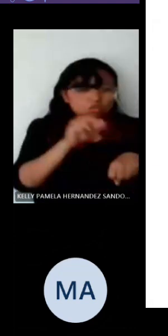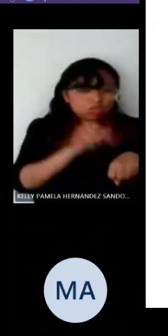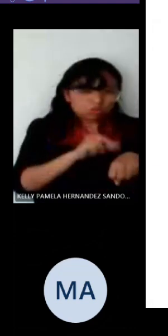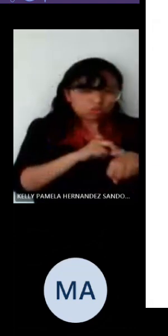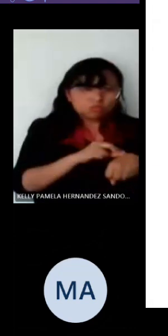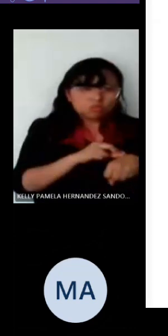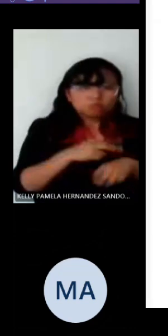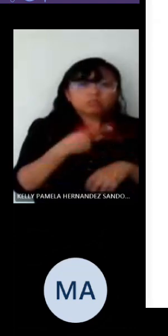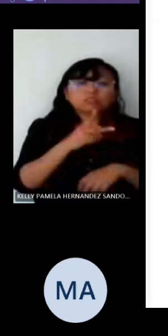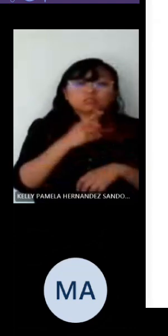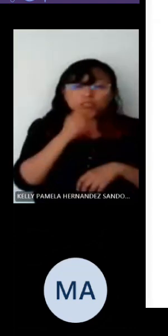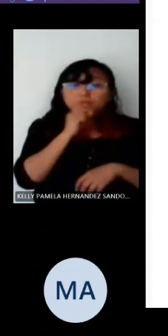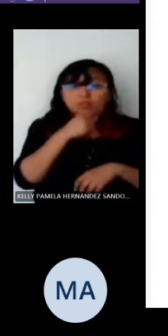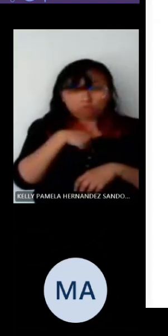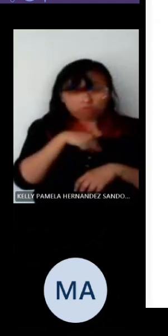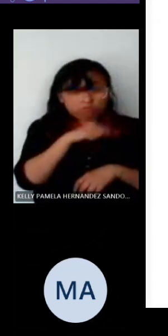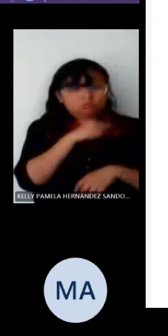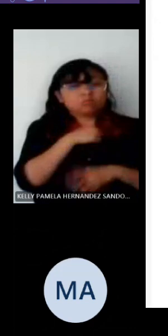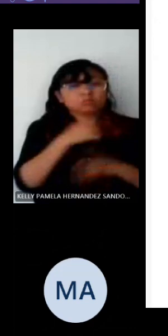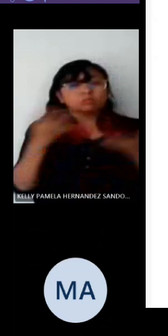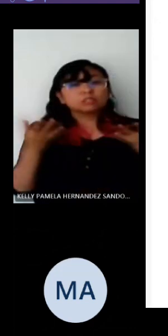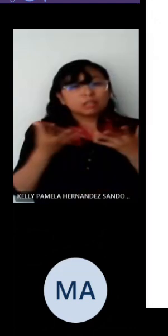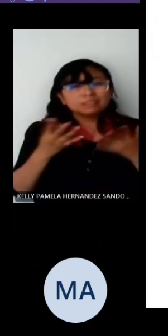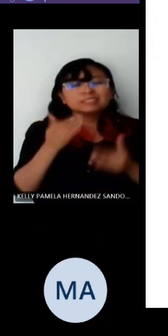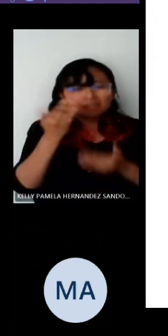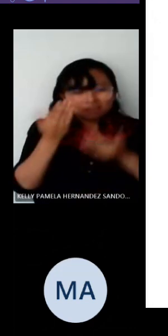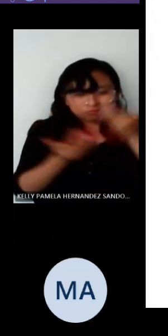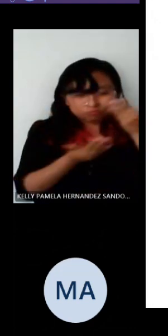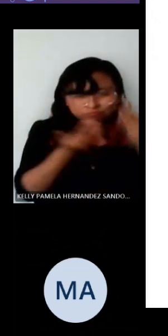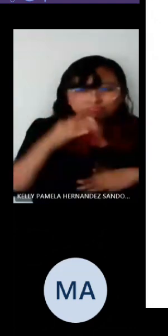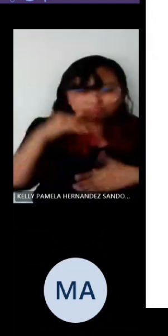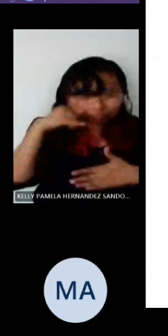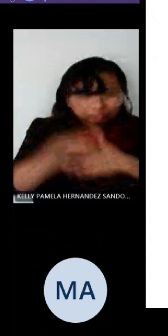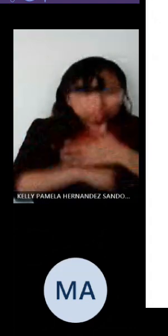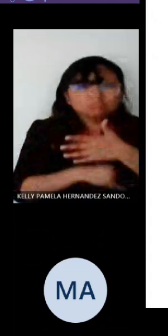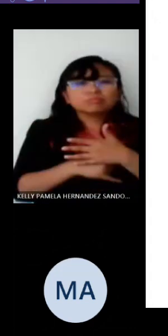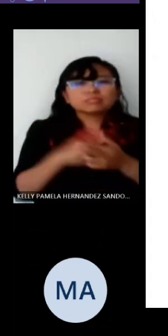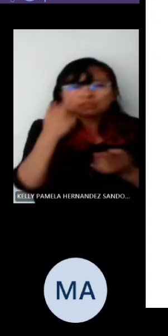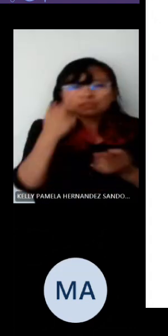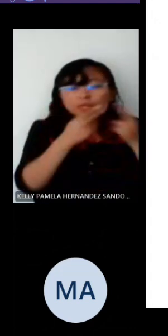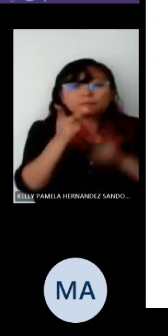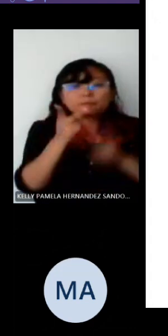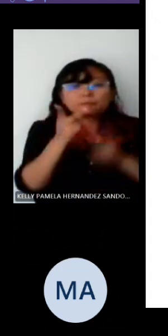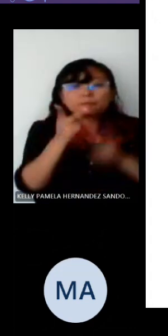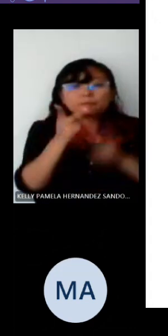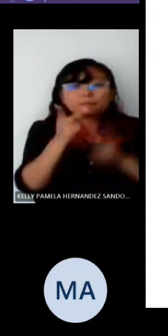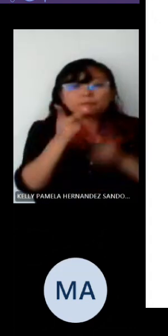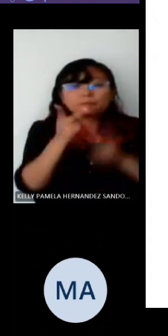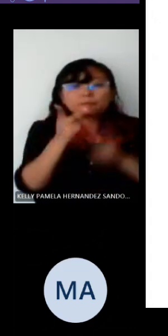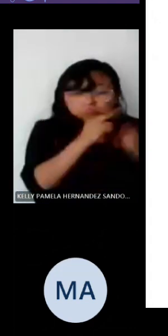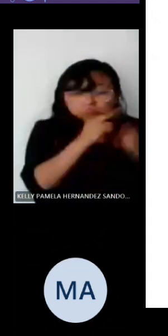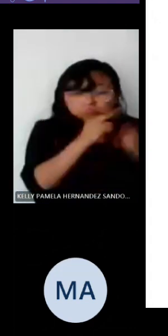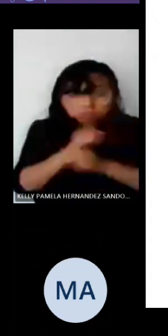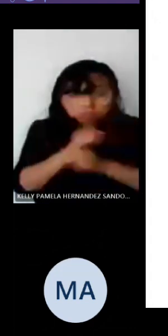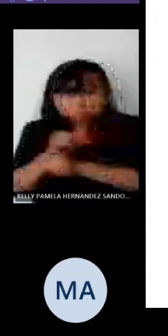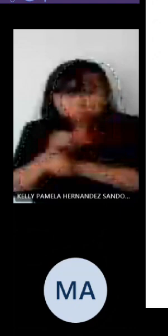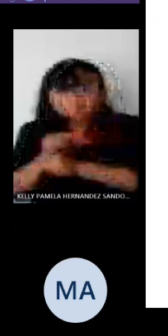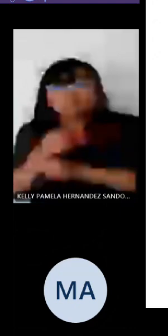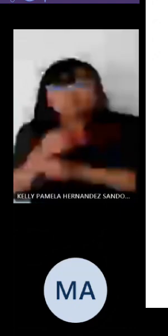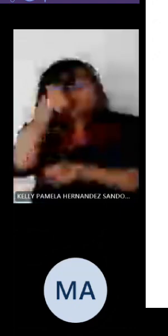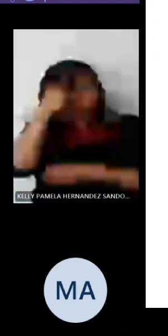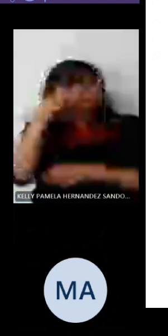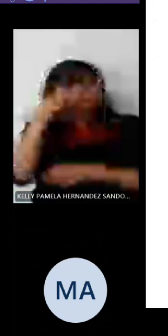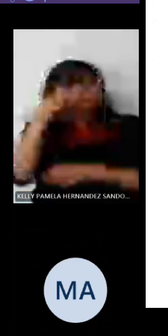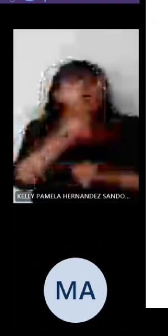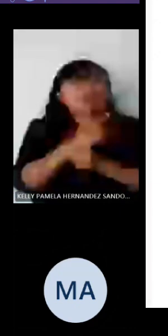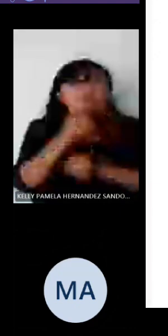que tengamos que hacer estudios en cascada, es decir, analizar a los papás para poder saber que ellos son portadores cada uno de una de